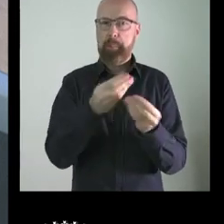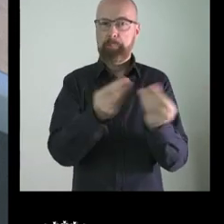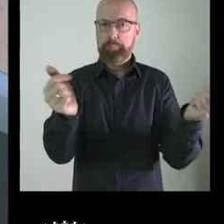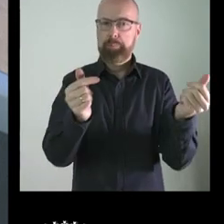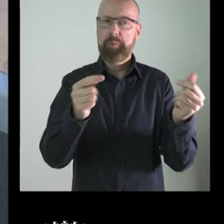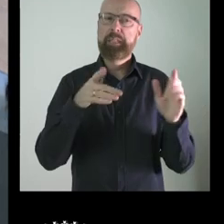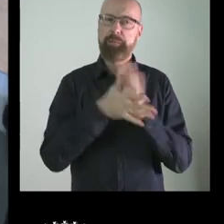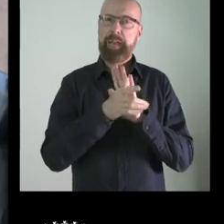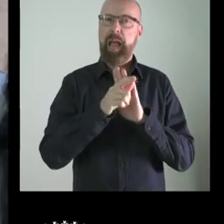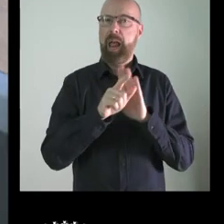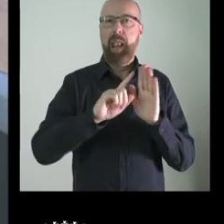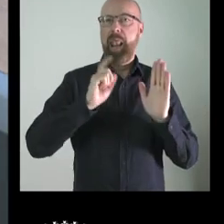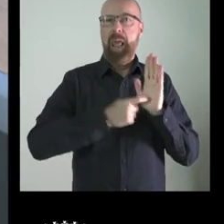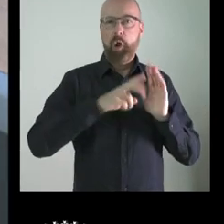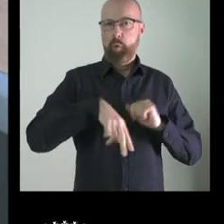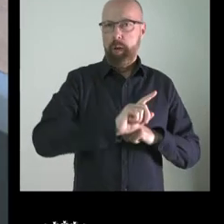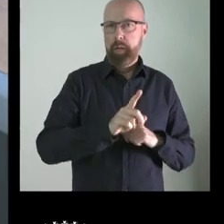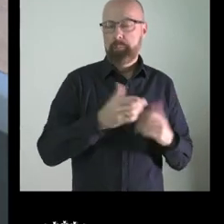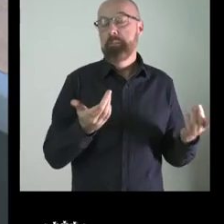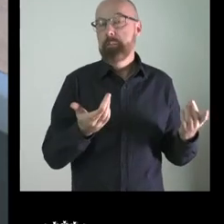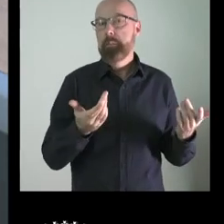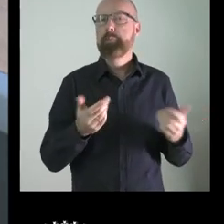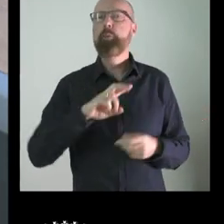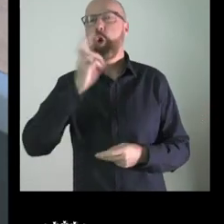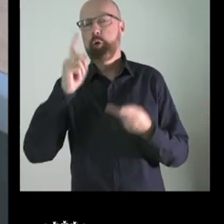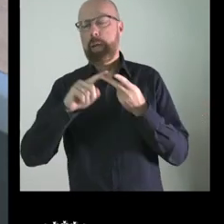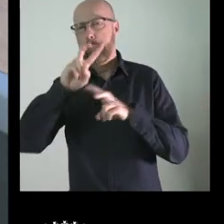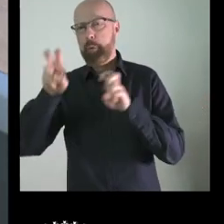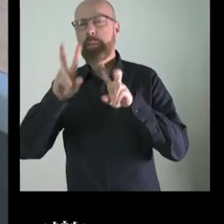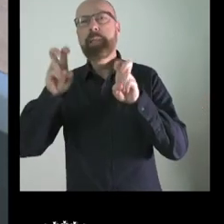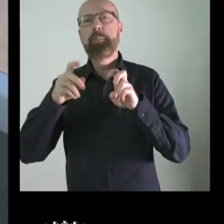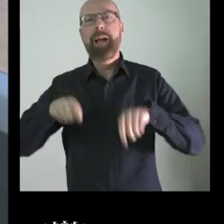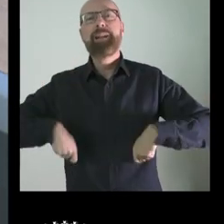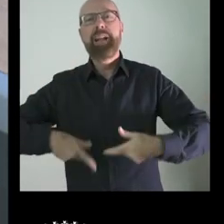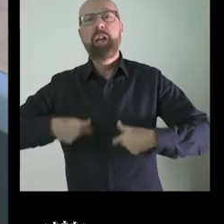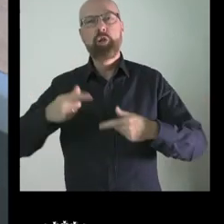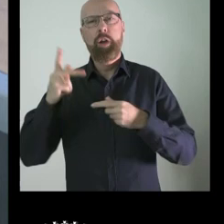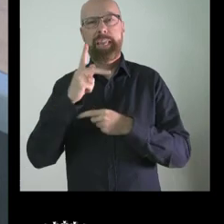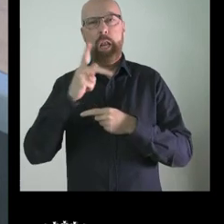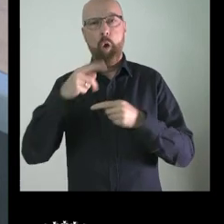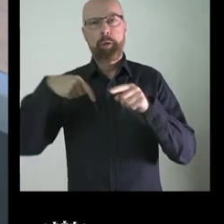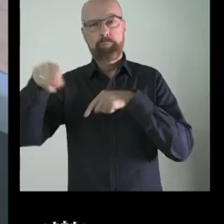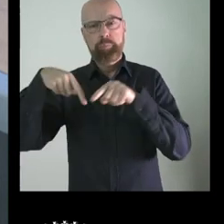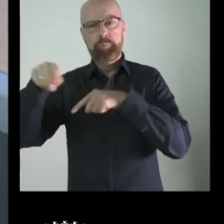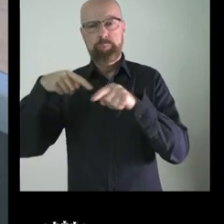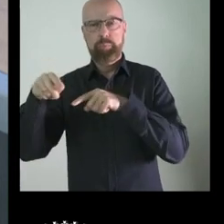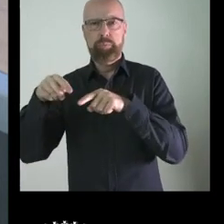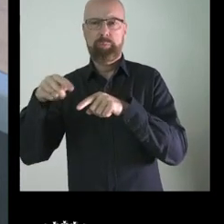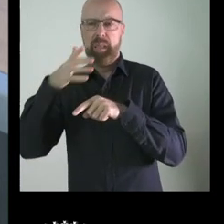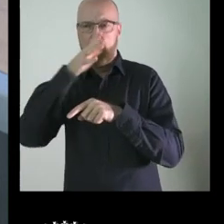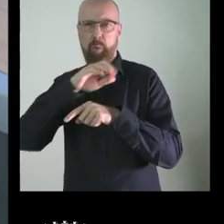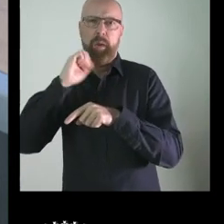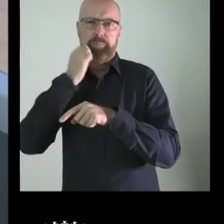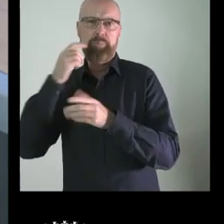otra parte quería preguntarle sobre el kilometraje los gastos de kilometraje que denuncian los enfermeros y enfermeros de la comunidad